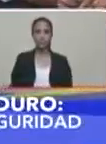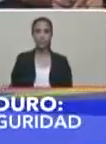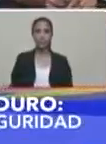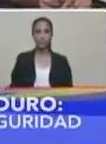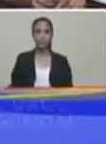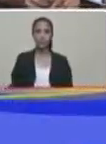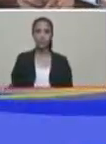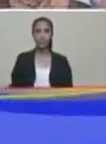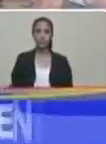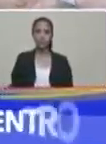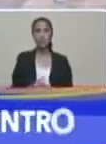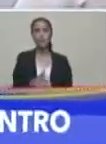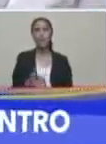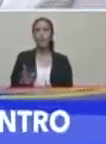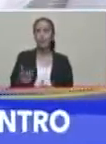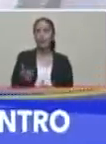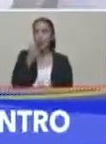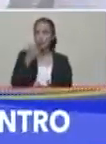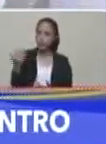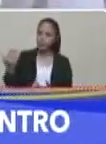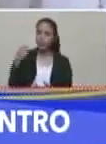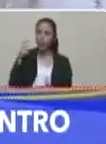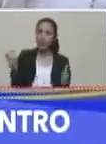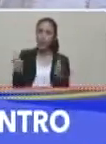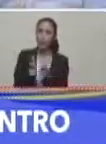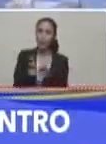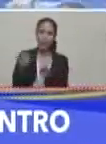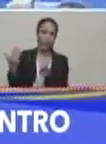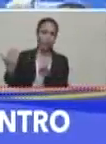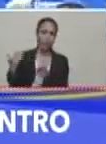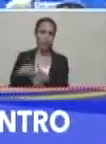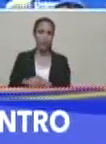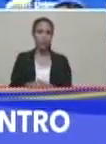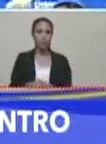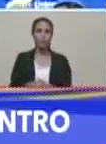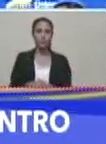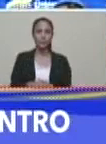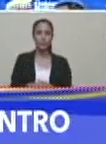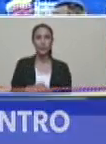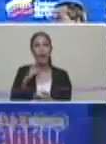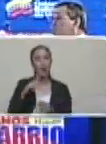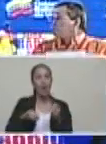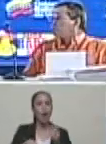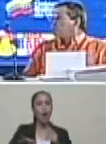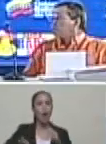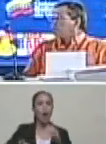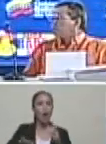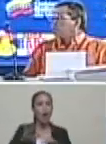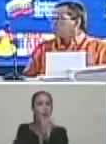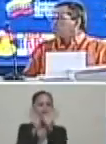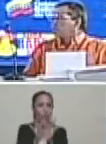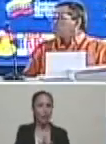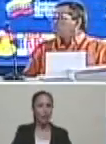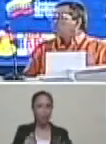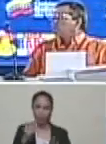Fíjense ustedes, yo me reuní en estos días con la Federación Internacional de la Cruz